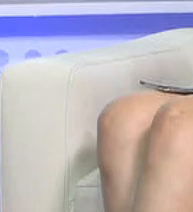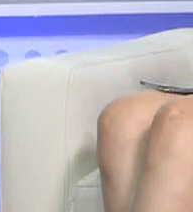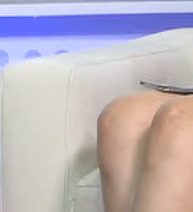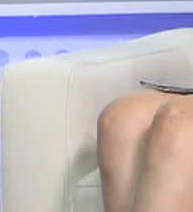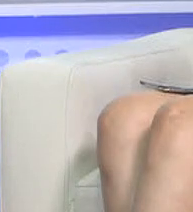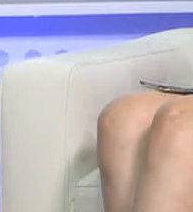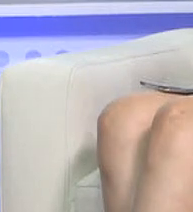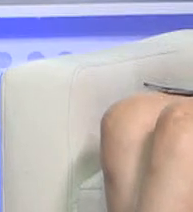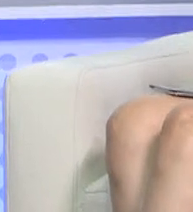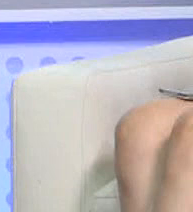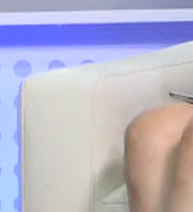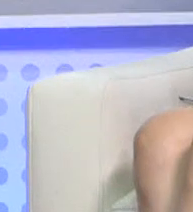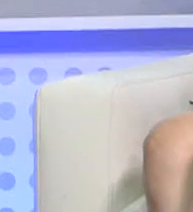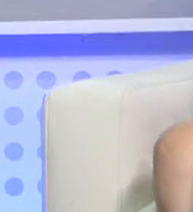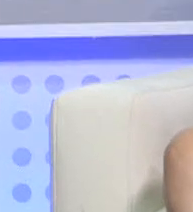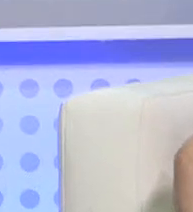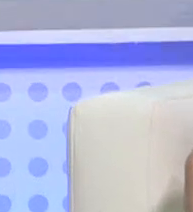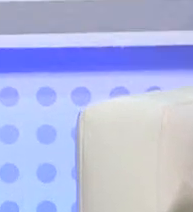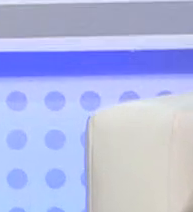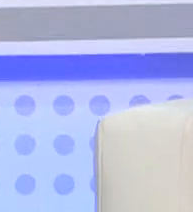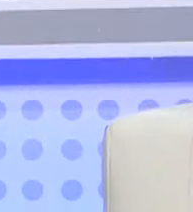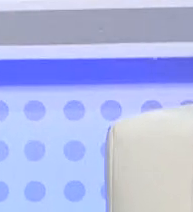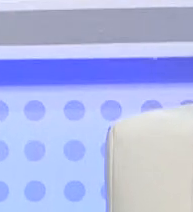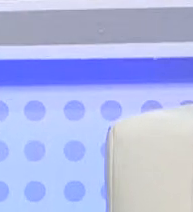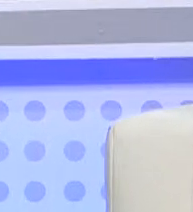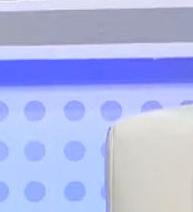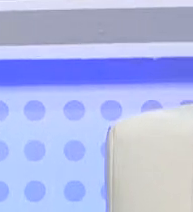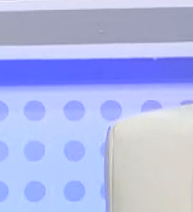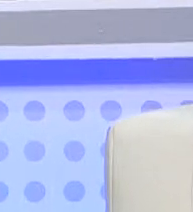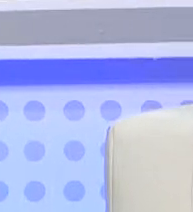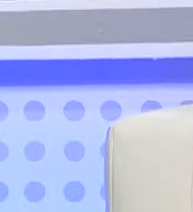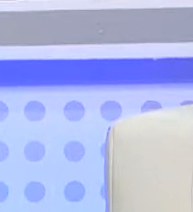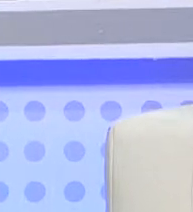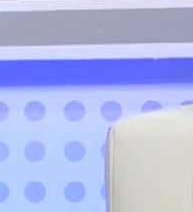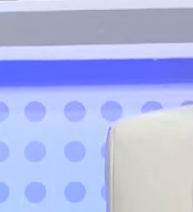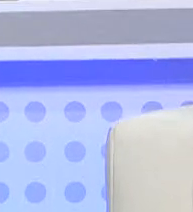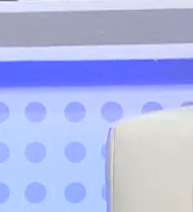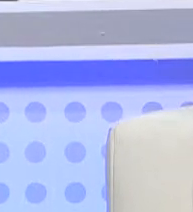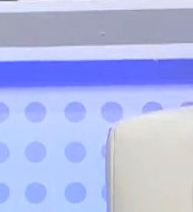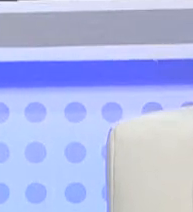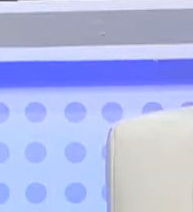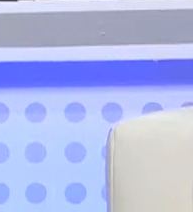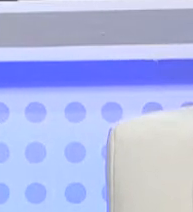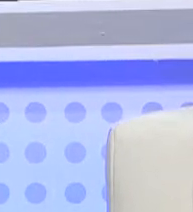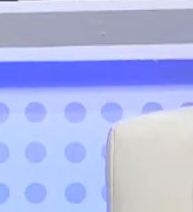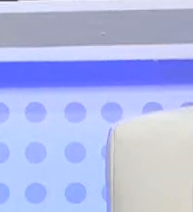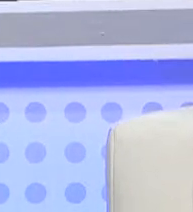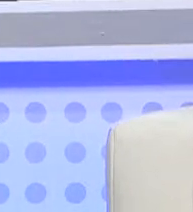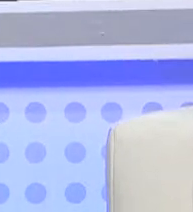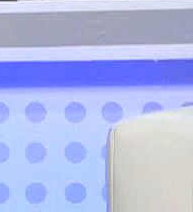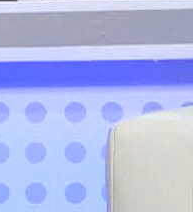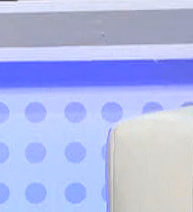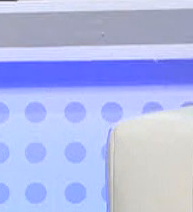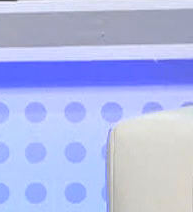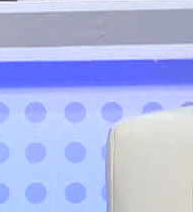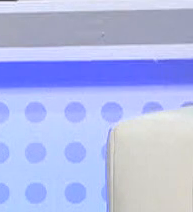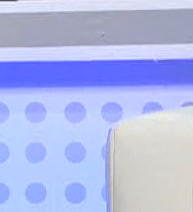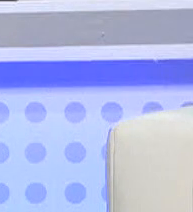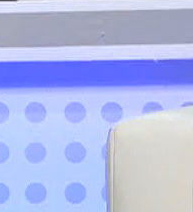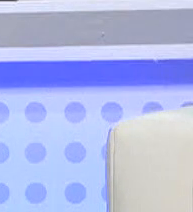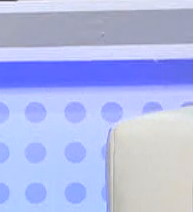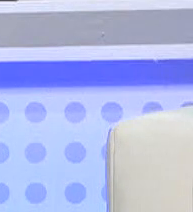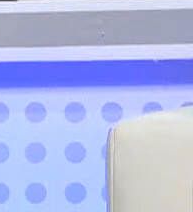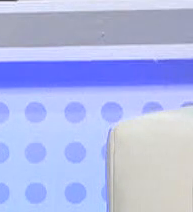buenas noches un placer saludarle nuevamente en nuestra emisión semanal de código 7 para cerrar nuestra semana